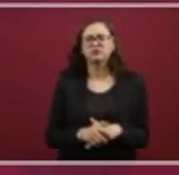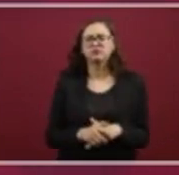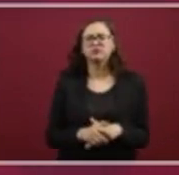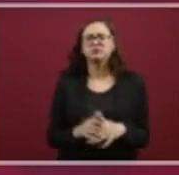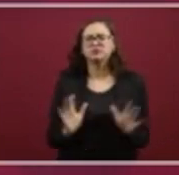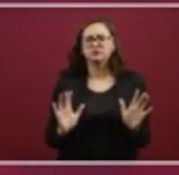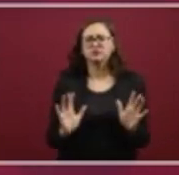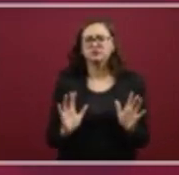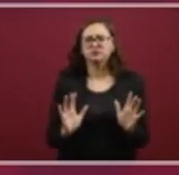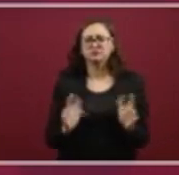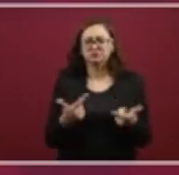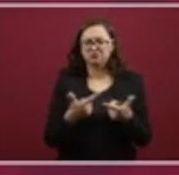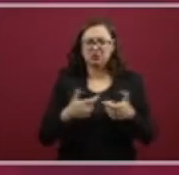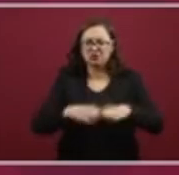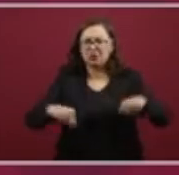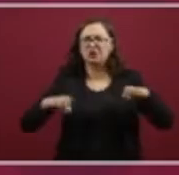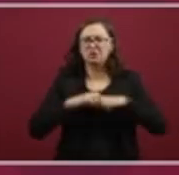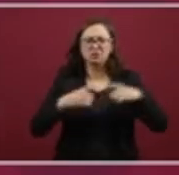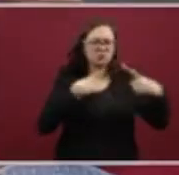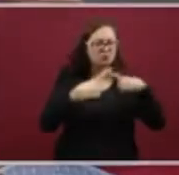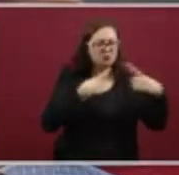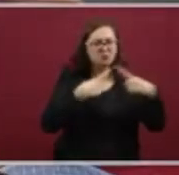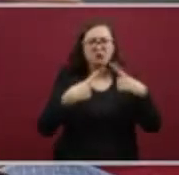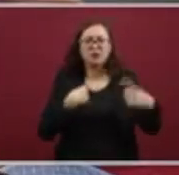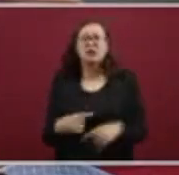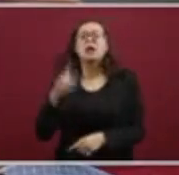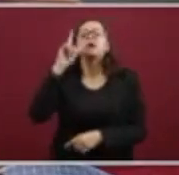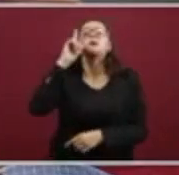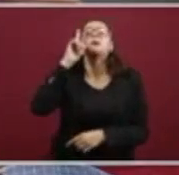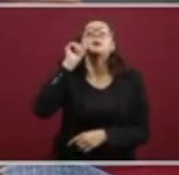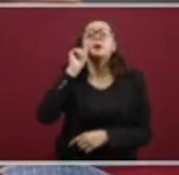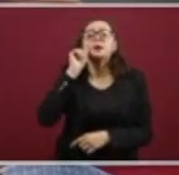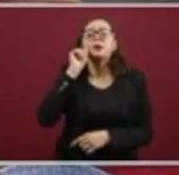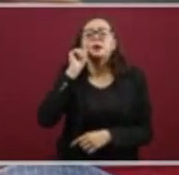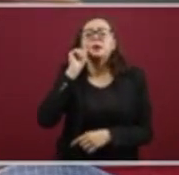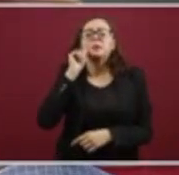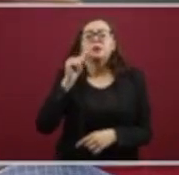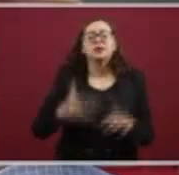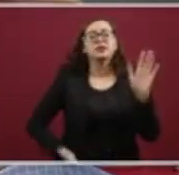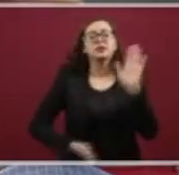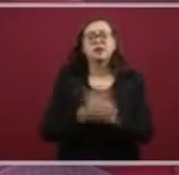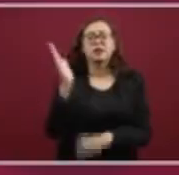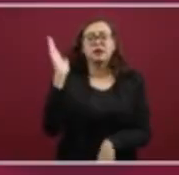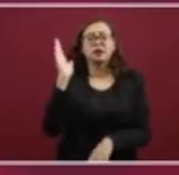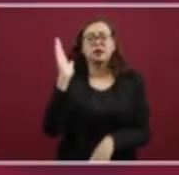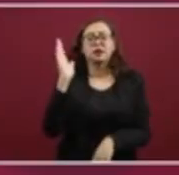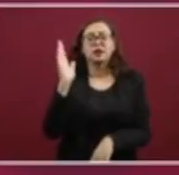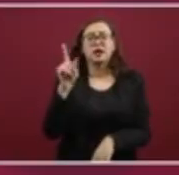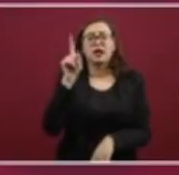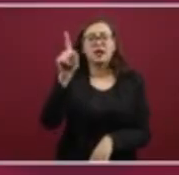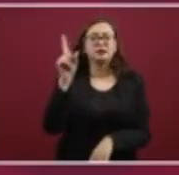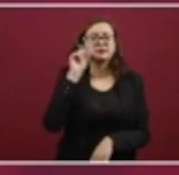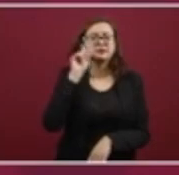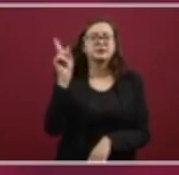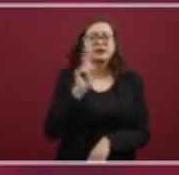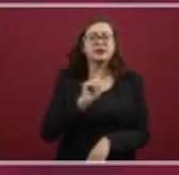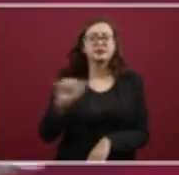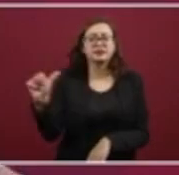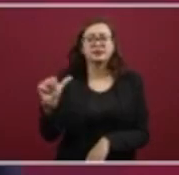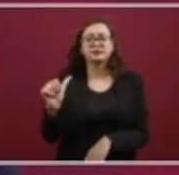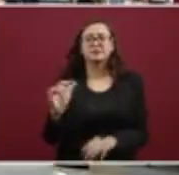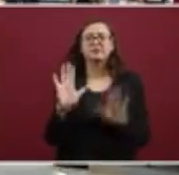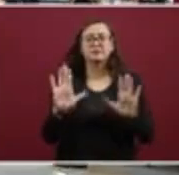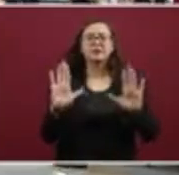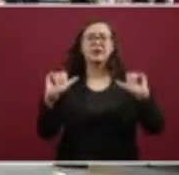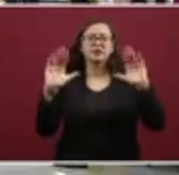vamos a decir, de gabinete. Mañana vamos a gira, vamos a Zacatecas. Muy bien,